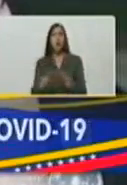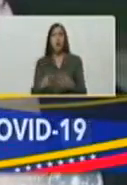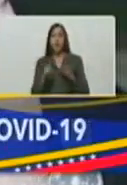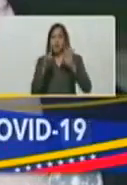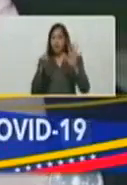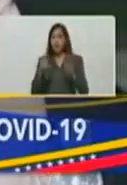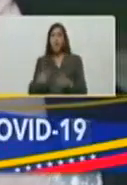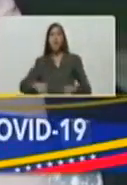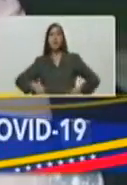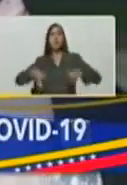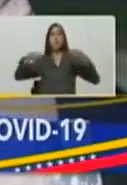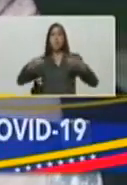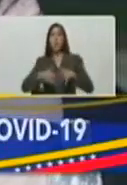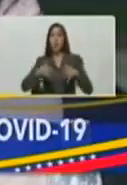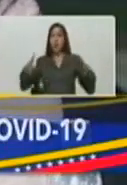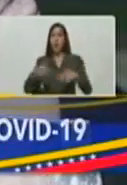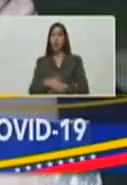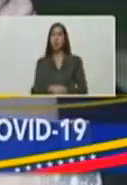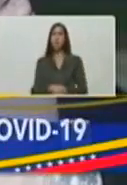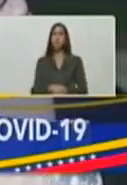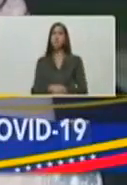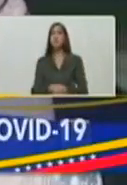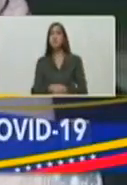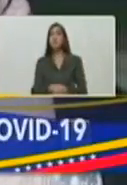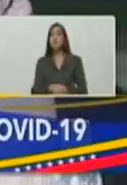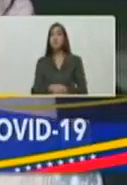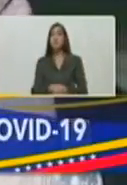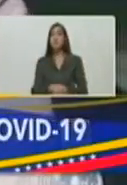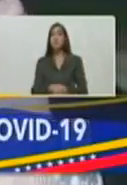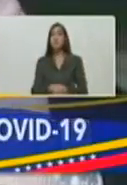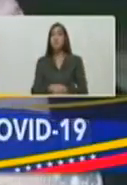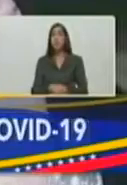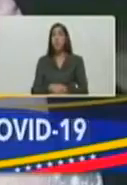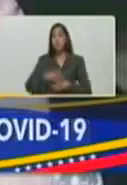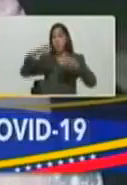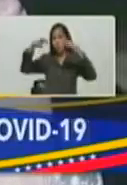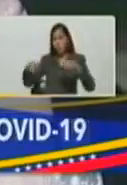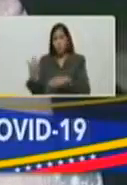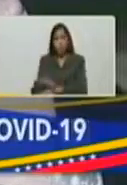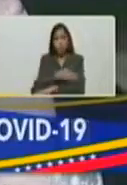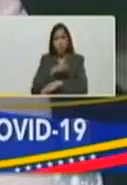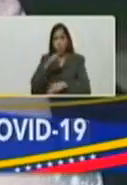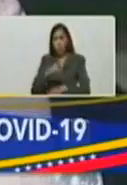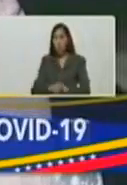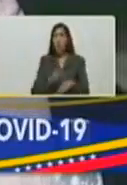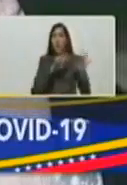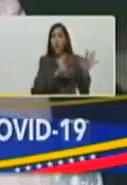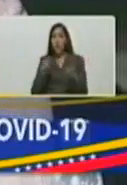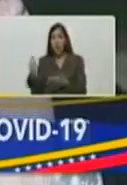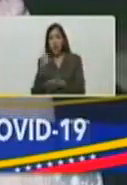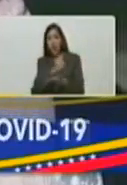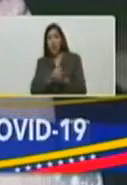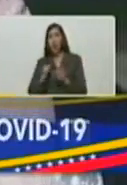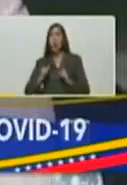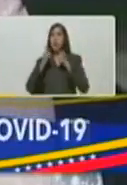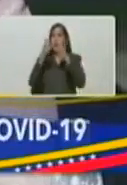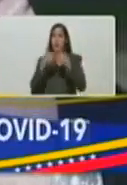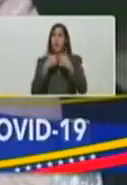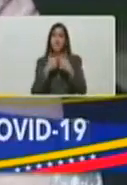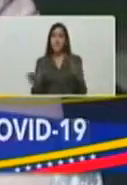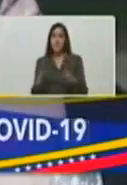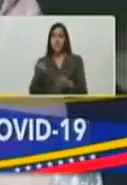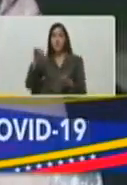6 supermercados, pero de manera inmediata, apenas tuvimos la reunión el día lunes, 37 farmacias iniciaron y 23 centros comerciales,